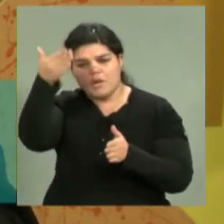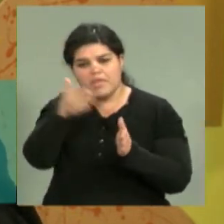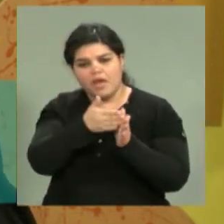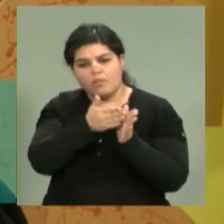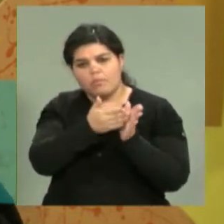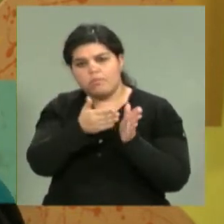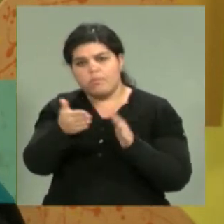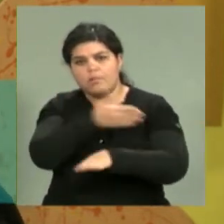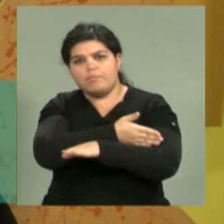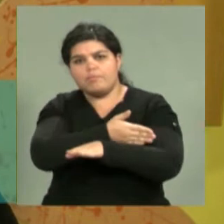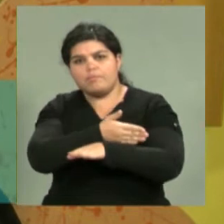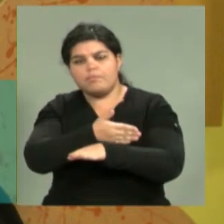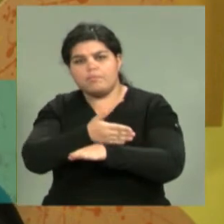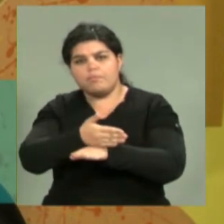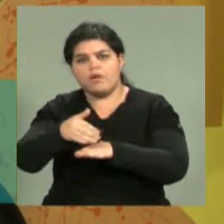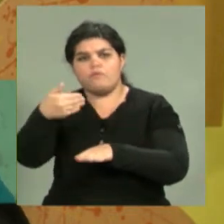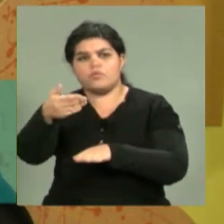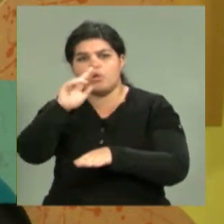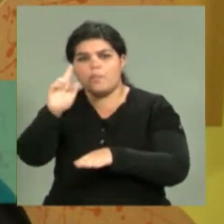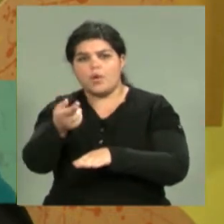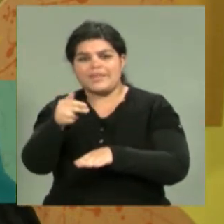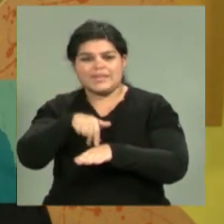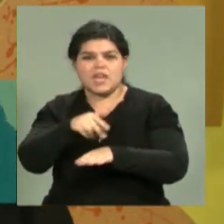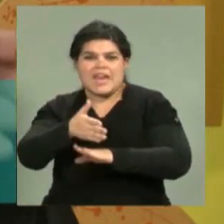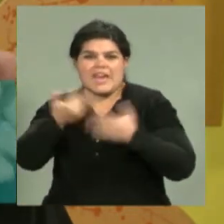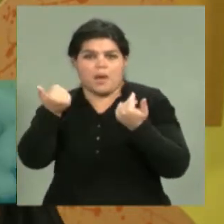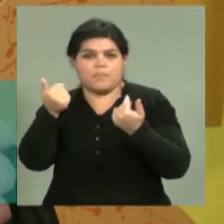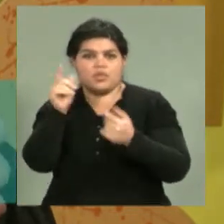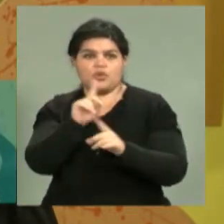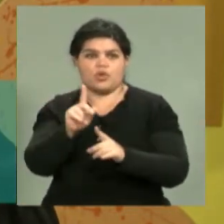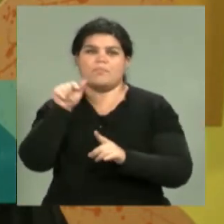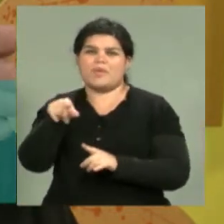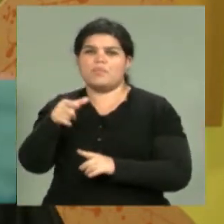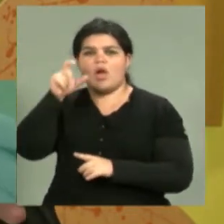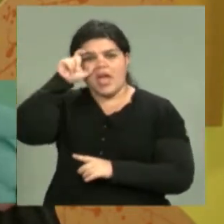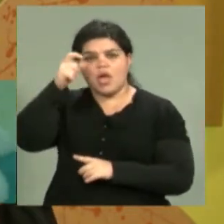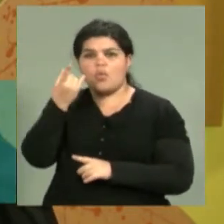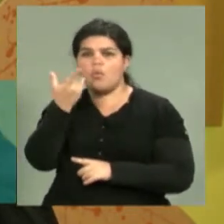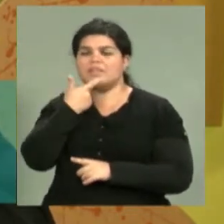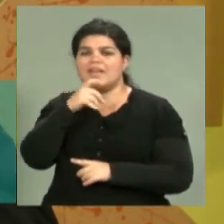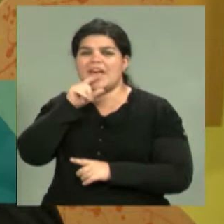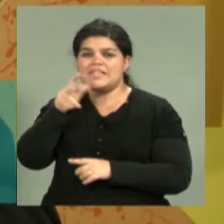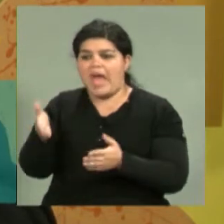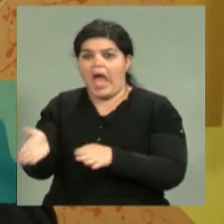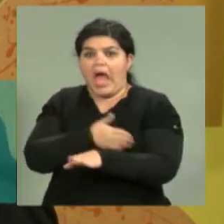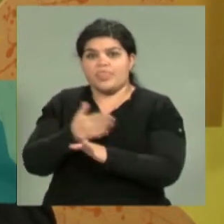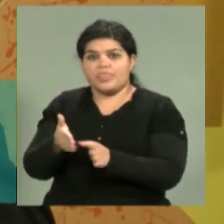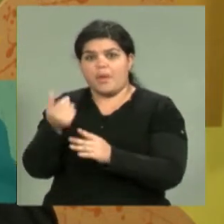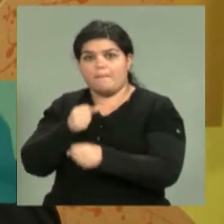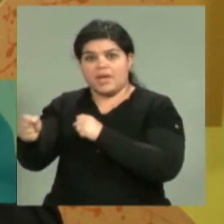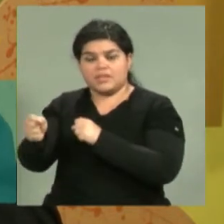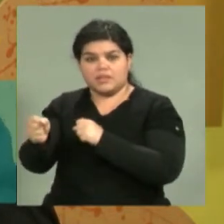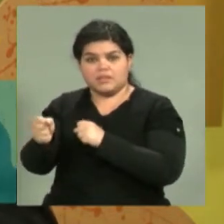muerte lo iba a llevar, o sea, no acelera, que sería el concepto de eutanasia, adelantarse los tiempos, ni la